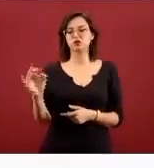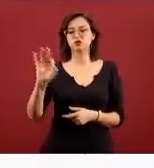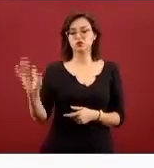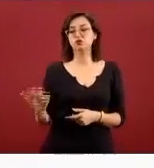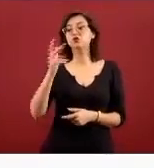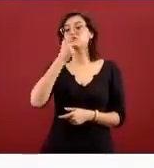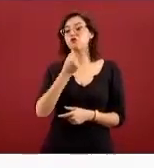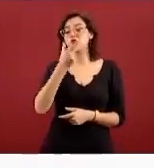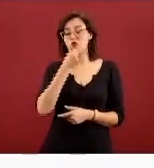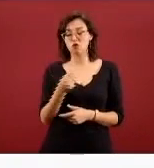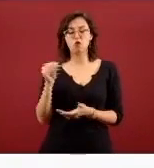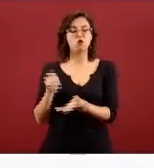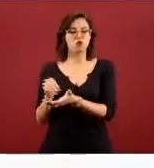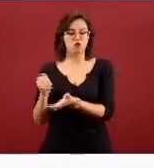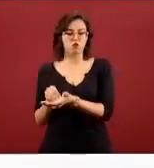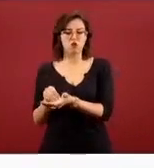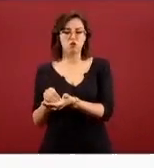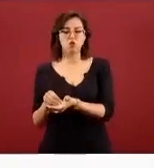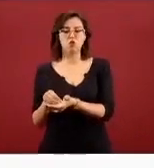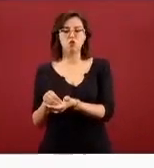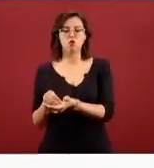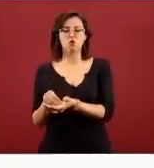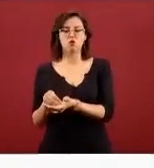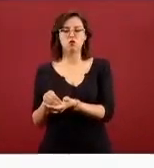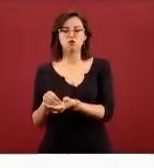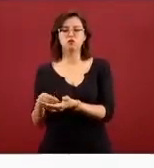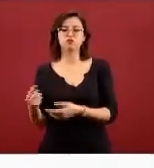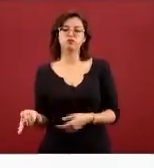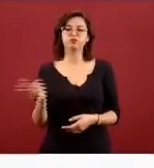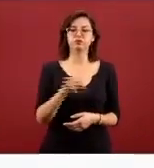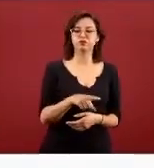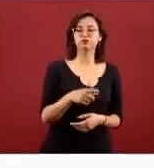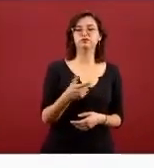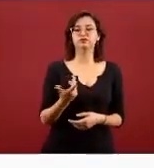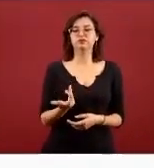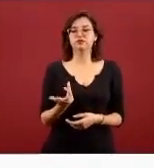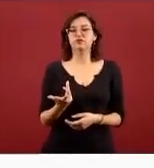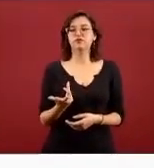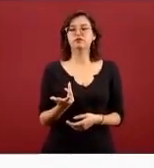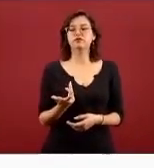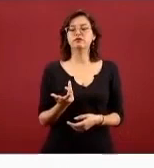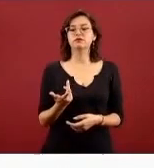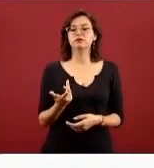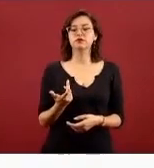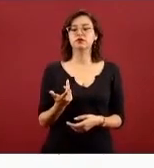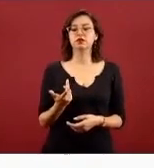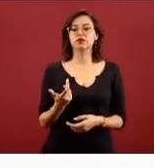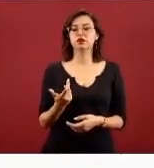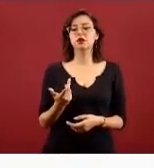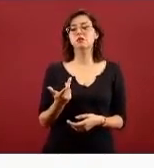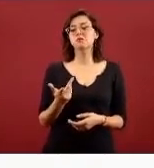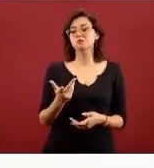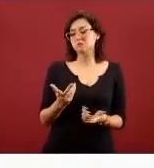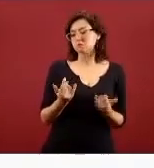casos han sido del sexo hombre, y vemos cómo nuestra carga de enfermedad es de alguna manera similar a la